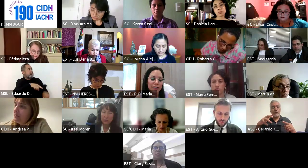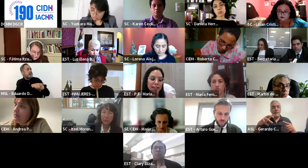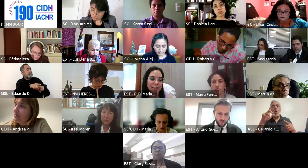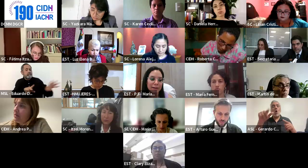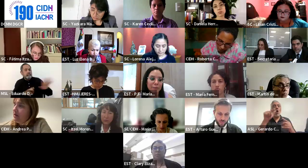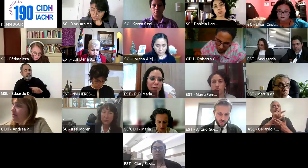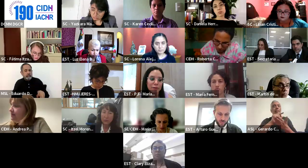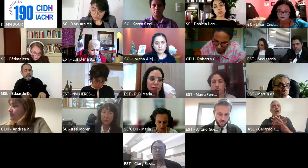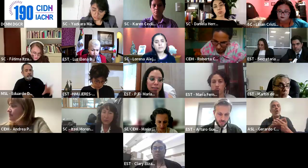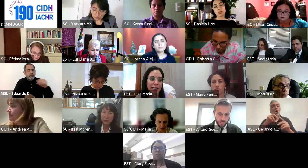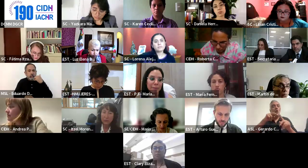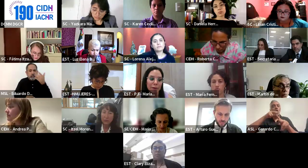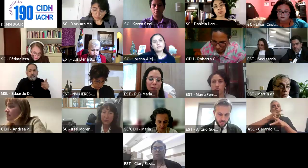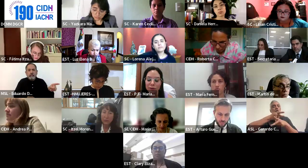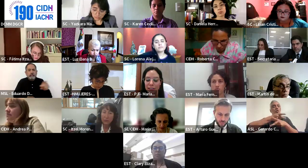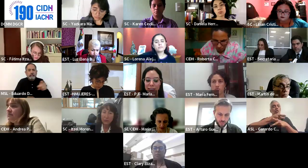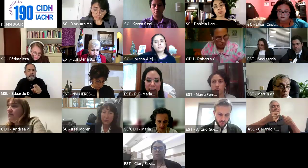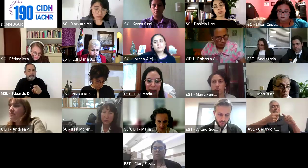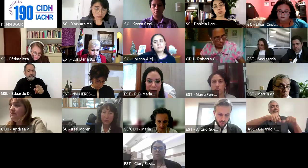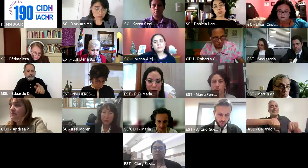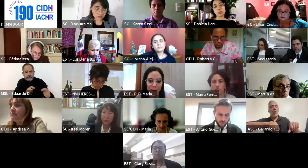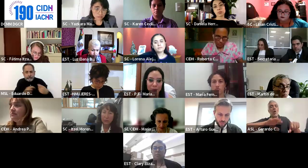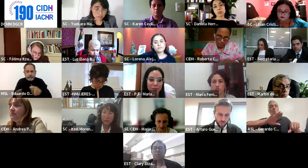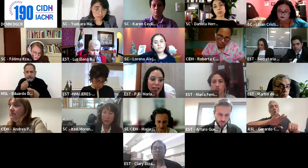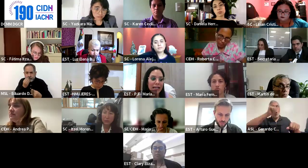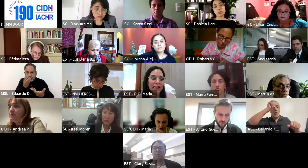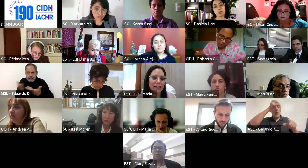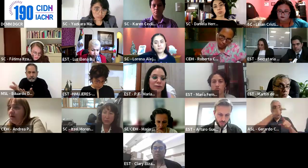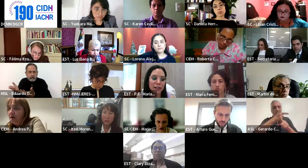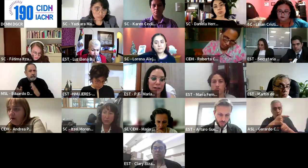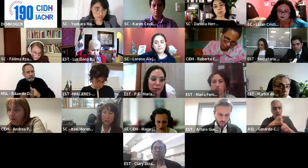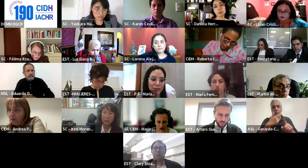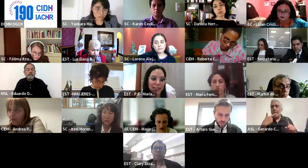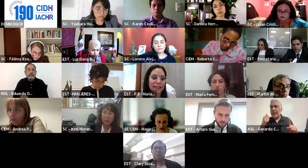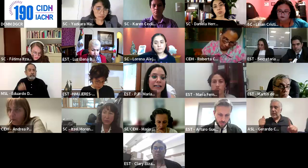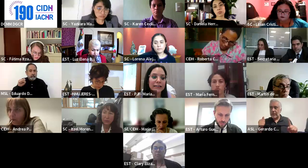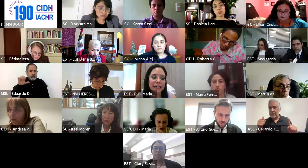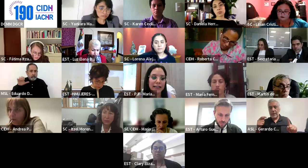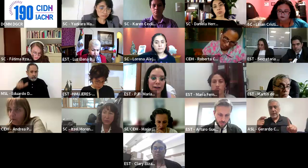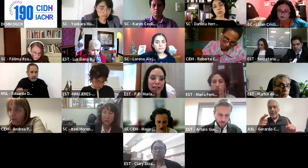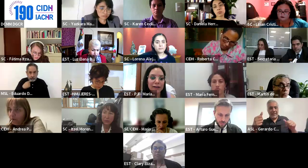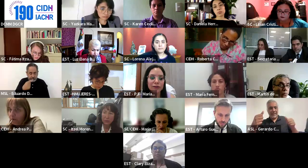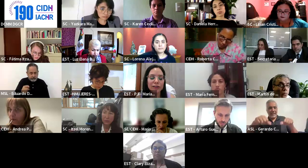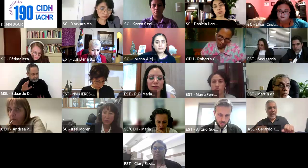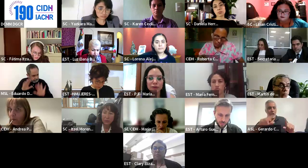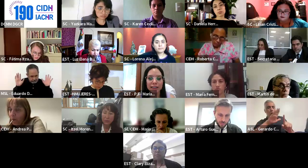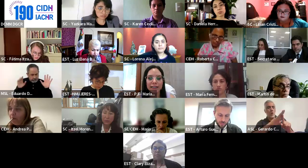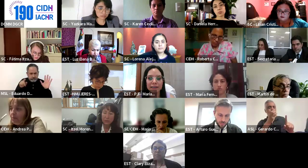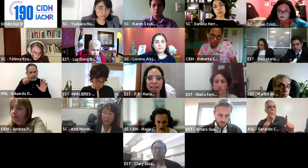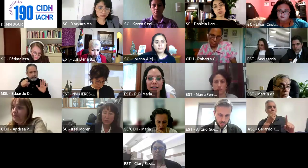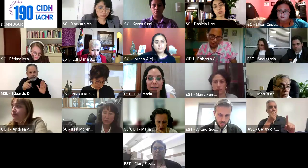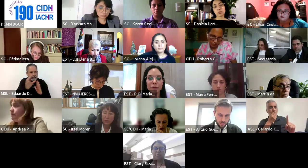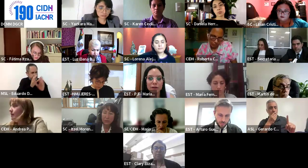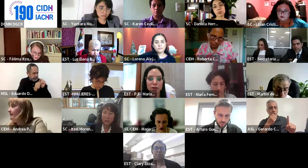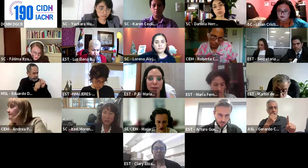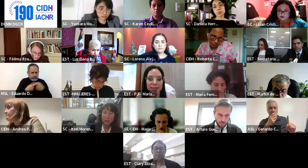por su negativa de proporcionarle alimentos. La Suprema Corte declaró la inconstitucionalidad